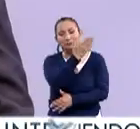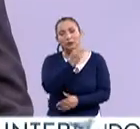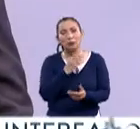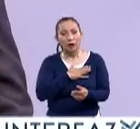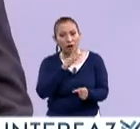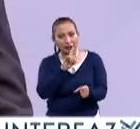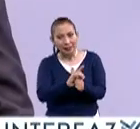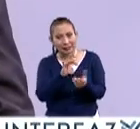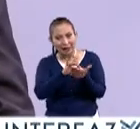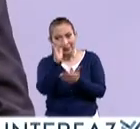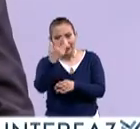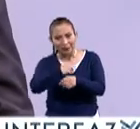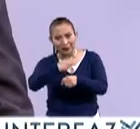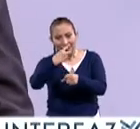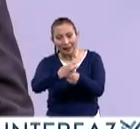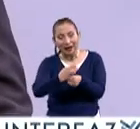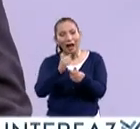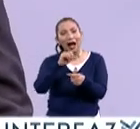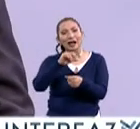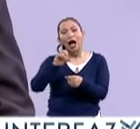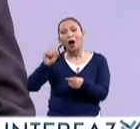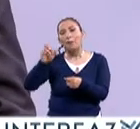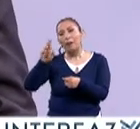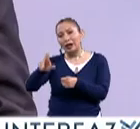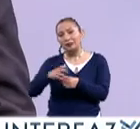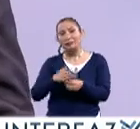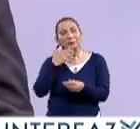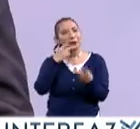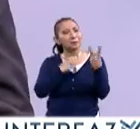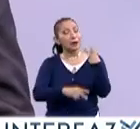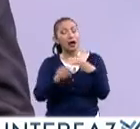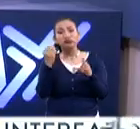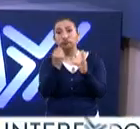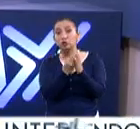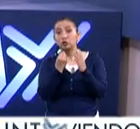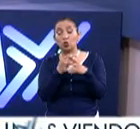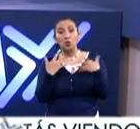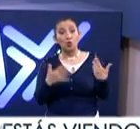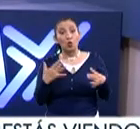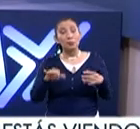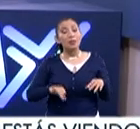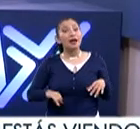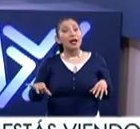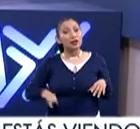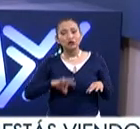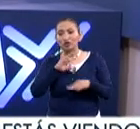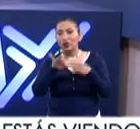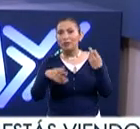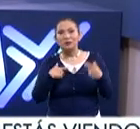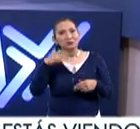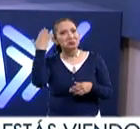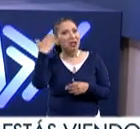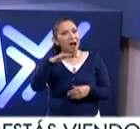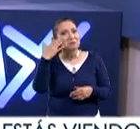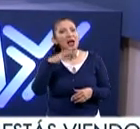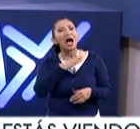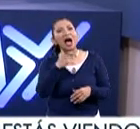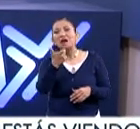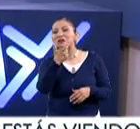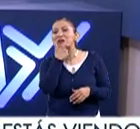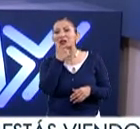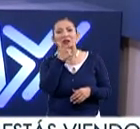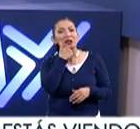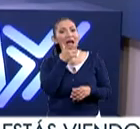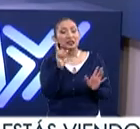Muy buenos días, gracias por invitarme, Ana, Omar. Bienvenido. Un MOOC, además, pues de mucho interés. Toda la gente sabe que ya el